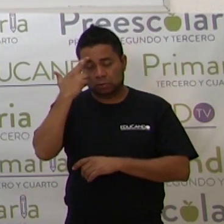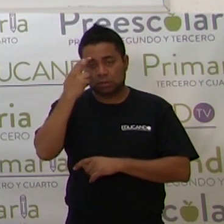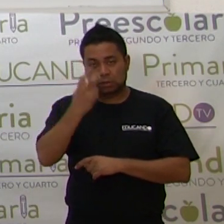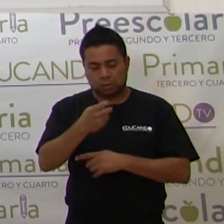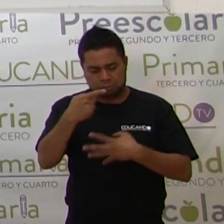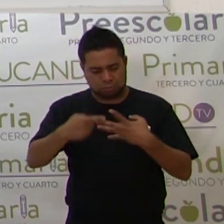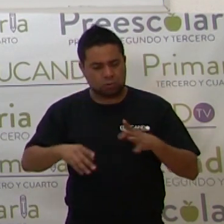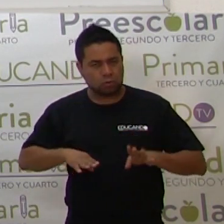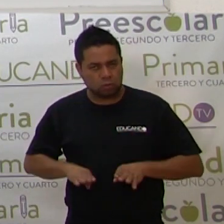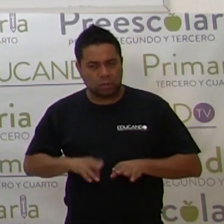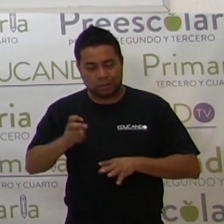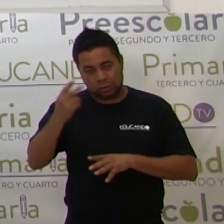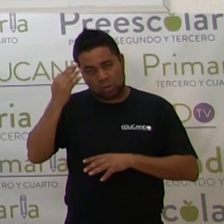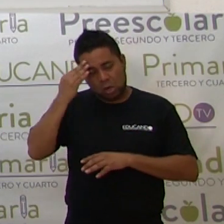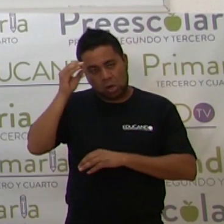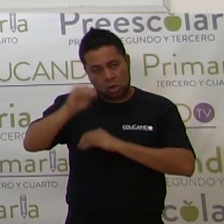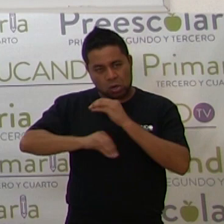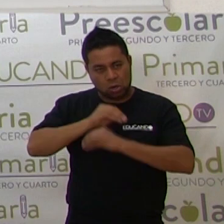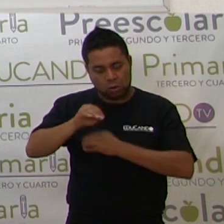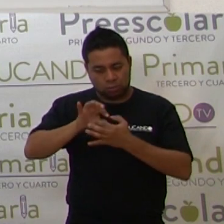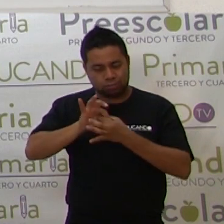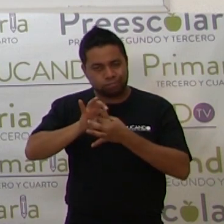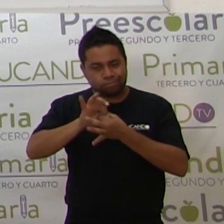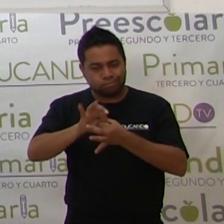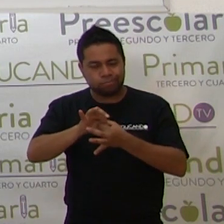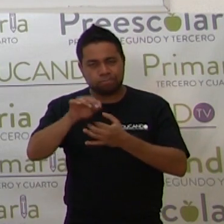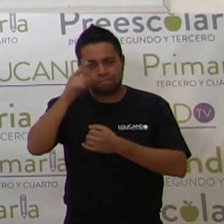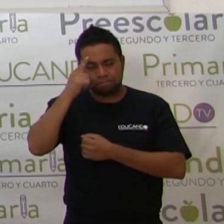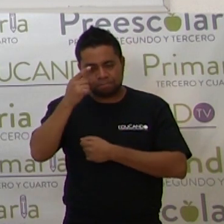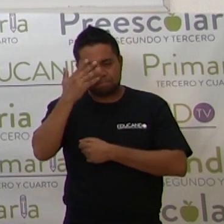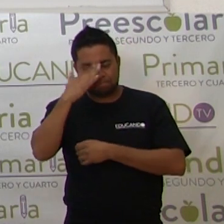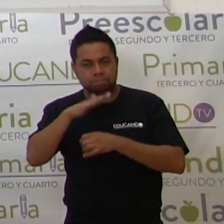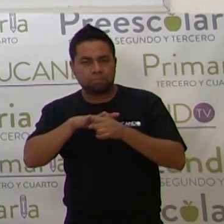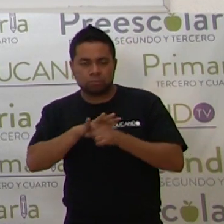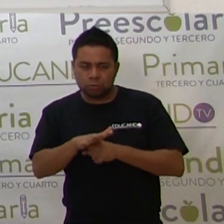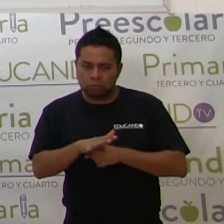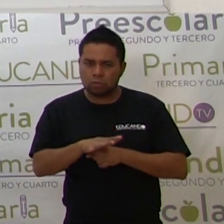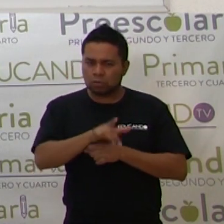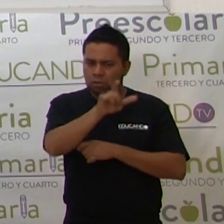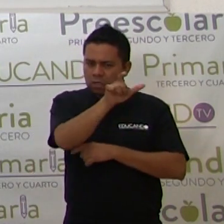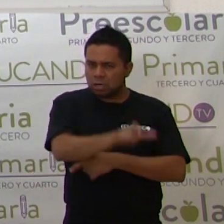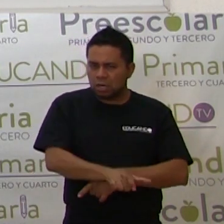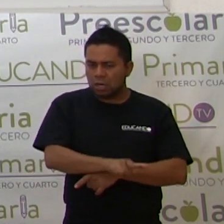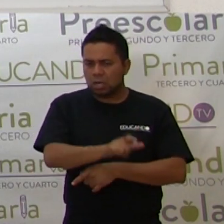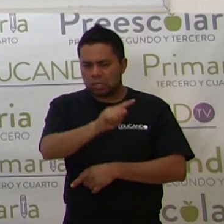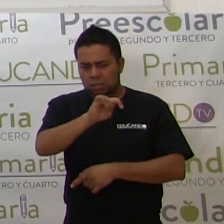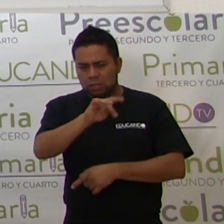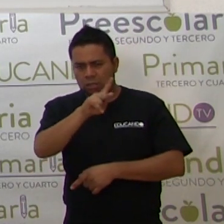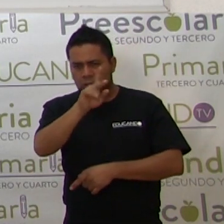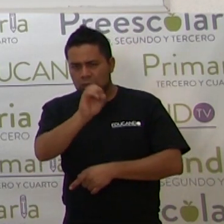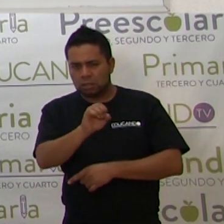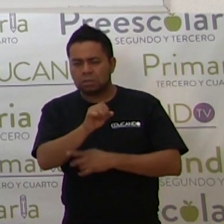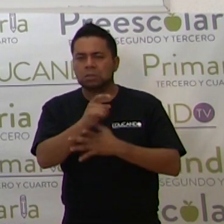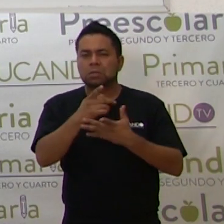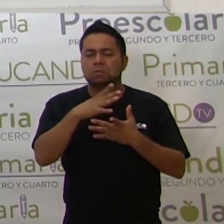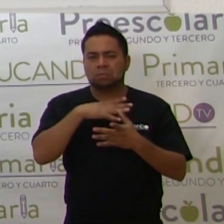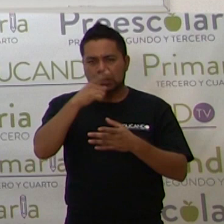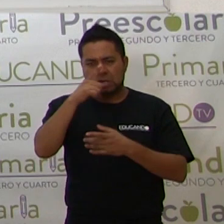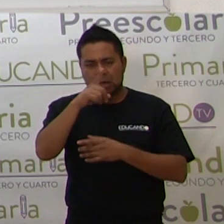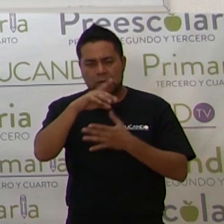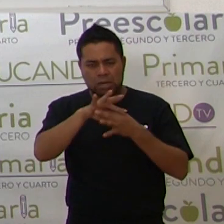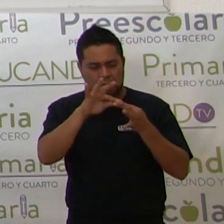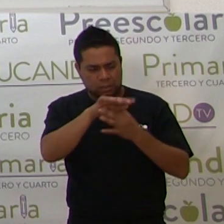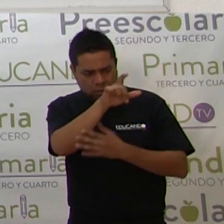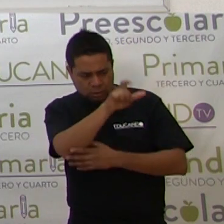ir hilándolos para poder reconocer qué tipo de descripción vamos a utilizar y en qué momento de nuestra narración